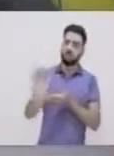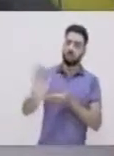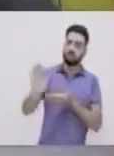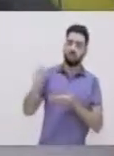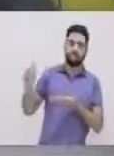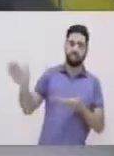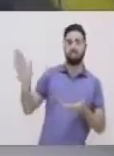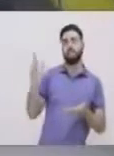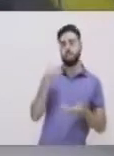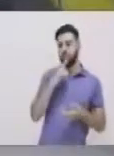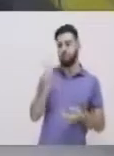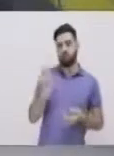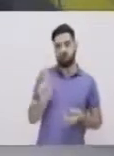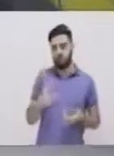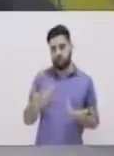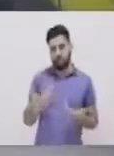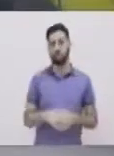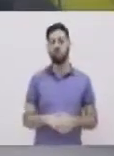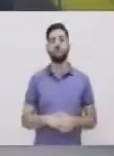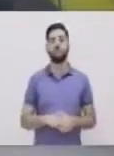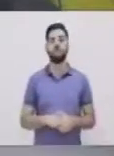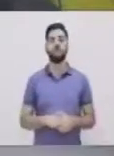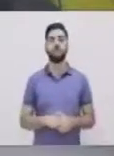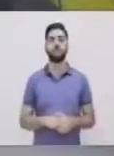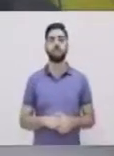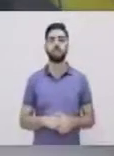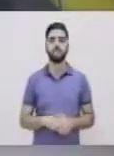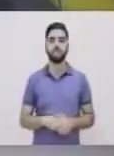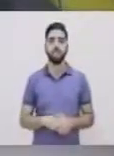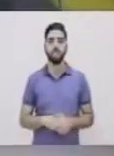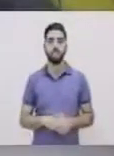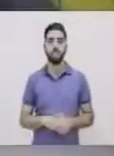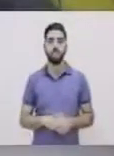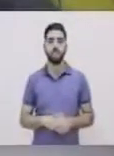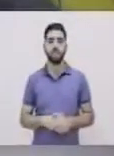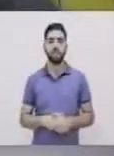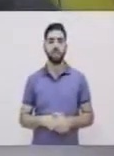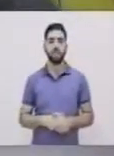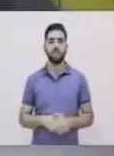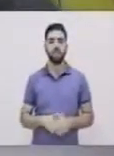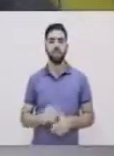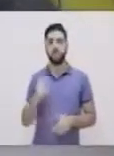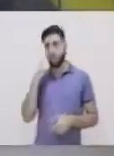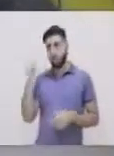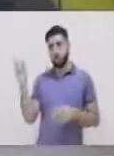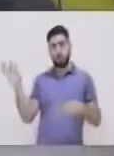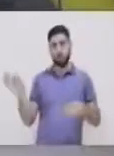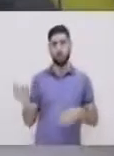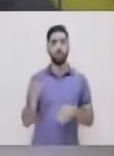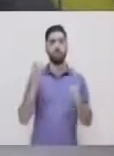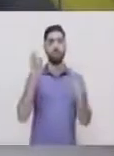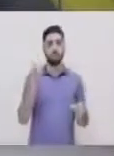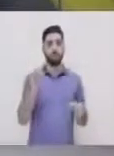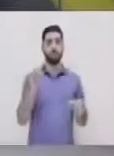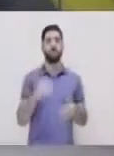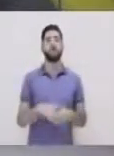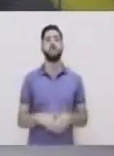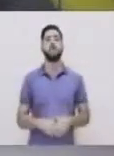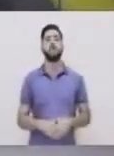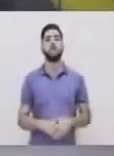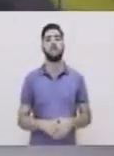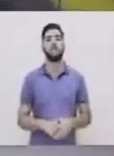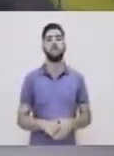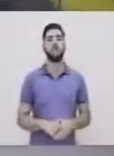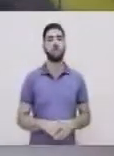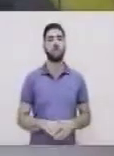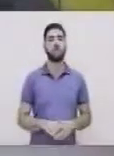ese tipo de material que no nos va a servir de nada, ¿verdad? Correcto, y vos has dicho algo que realmente pues acá lo traigo también, ¿verdad? Escoger